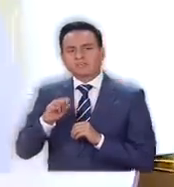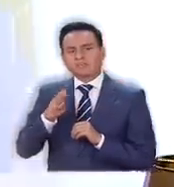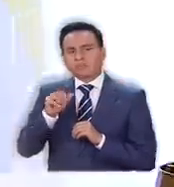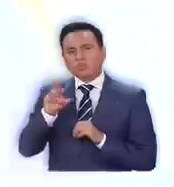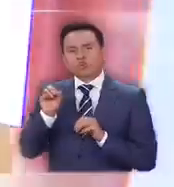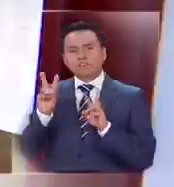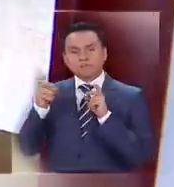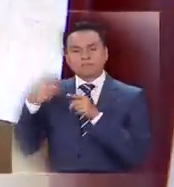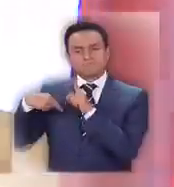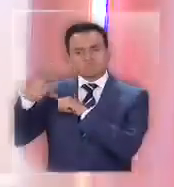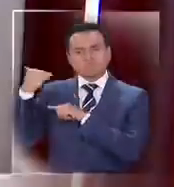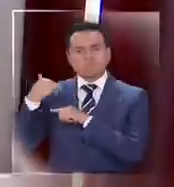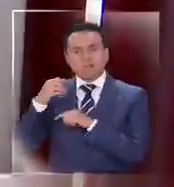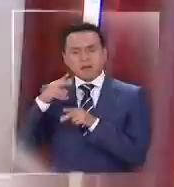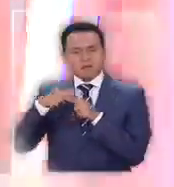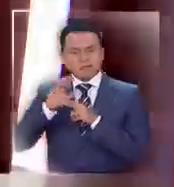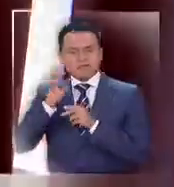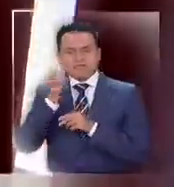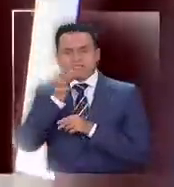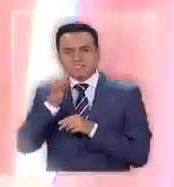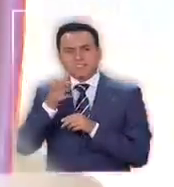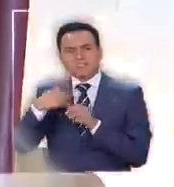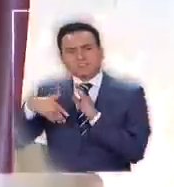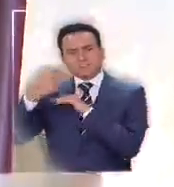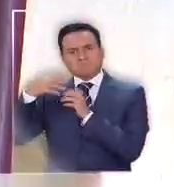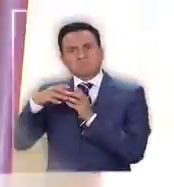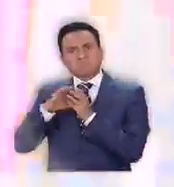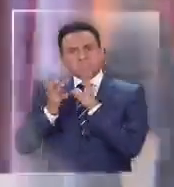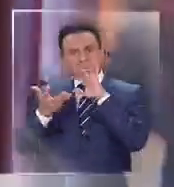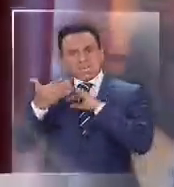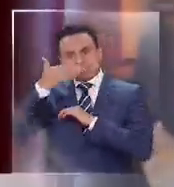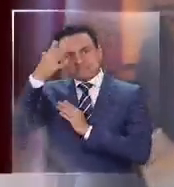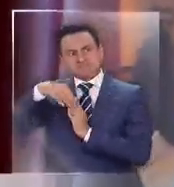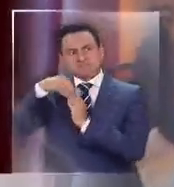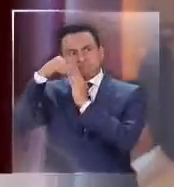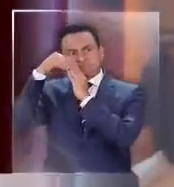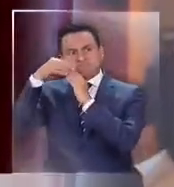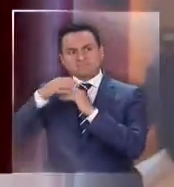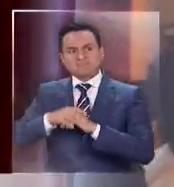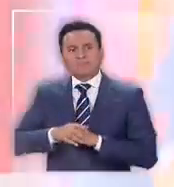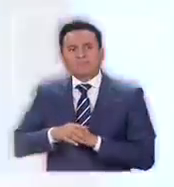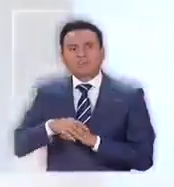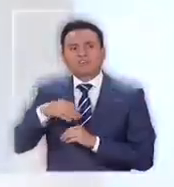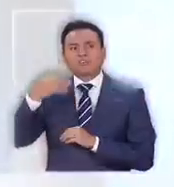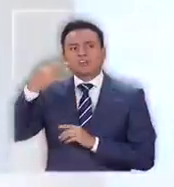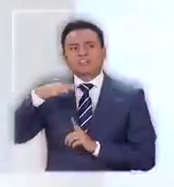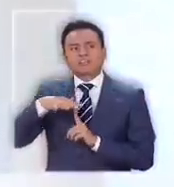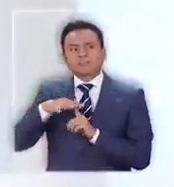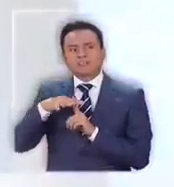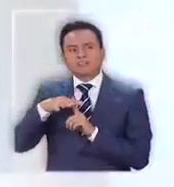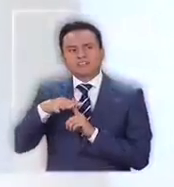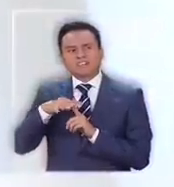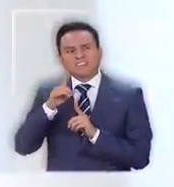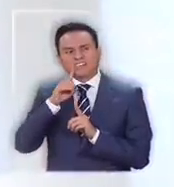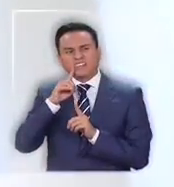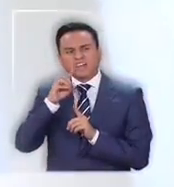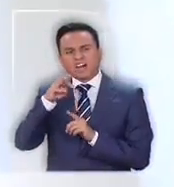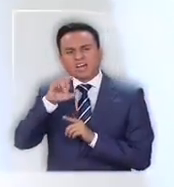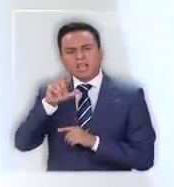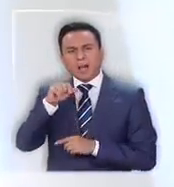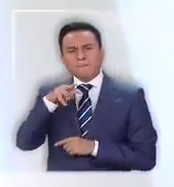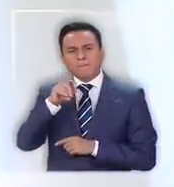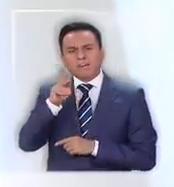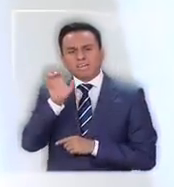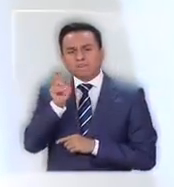puro apellido nomás. Su figura se vincula a grandes líderes mundiales. Con Angela Merkel. ¿Tendrá Angela Merkel en